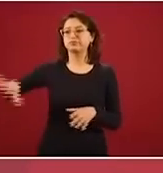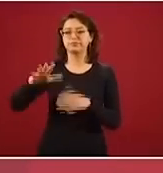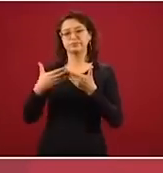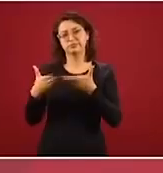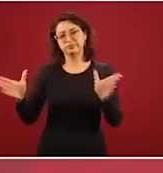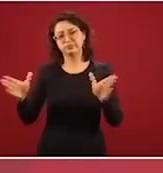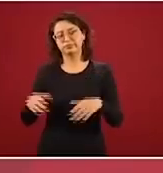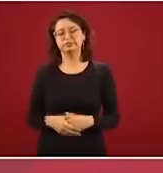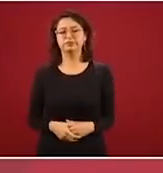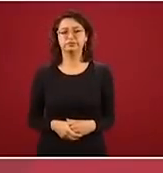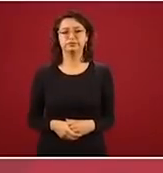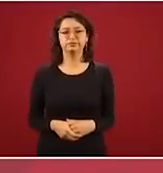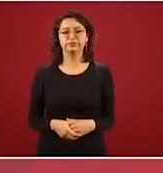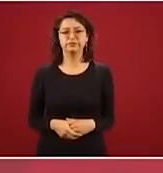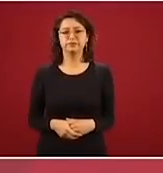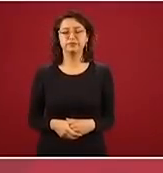para cumplir